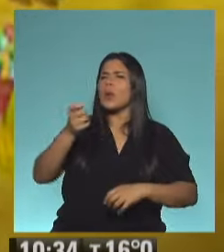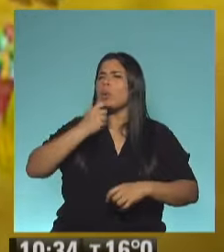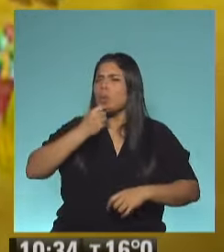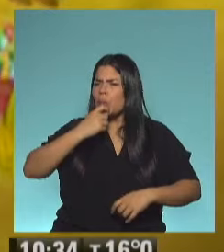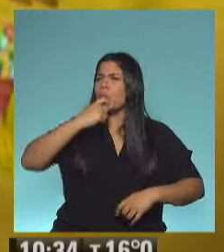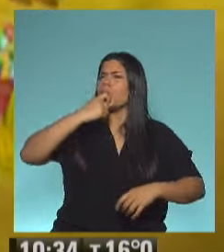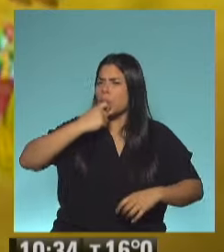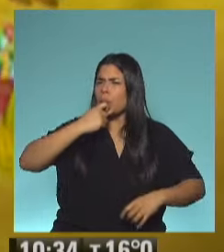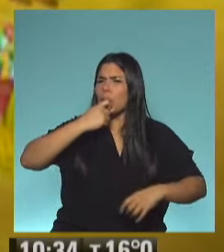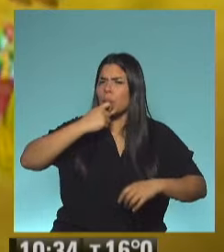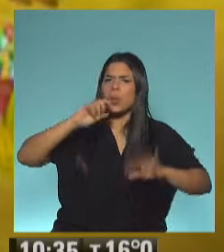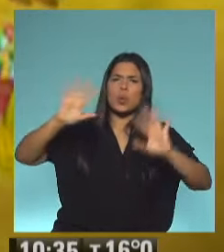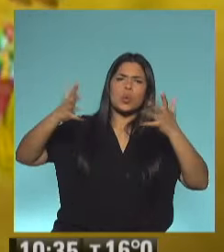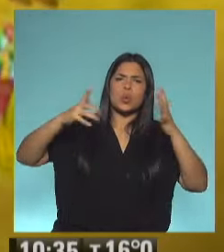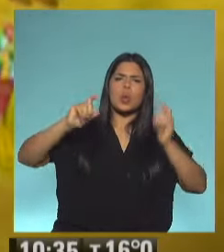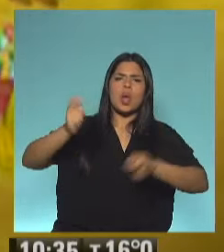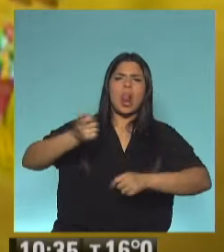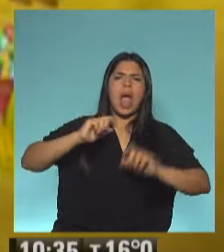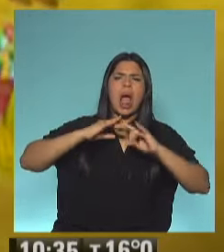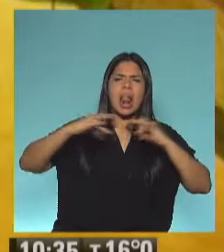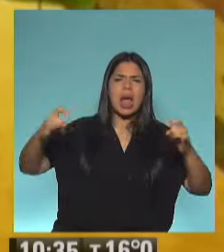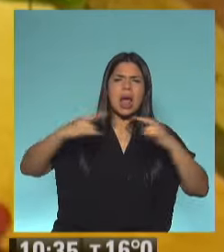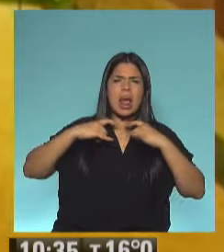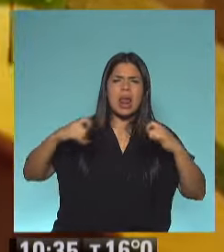¡Ah! ¡Se te cayó el muñeco!